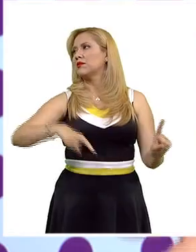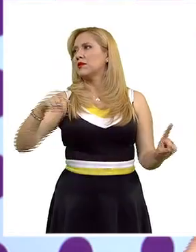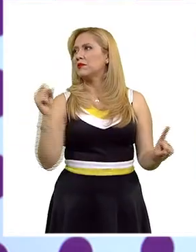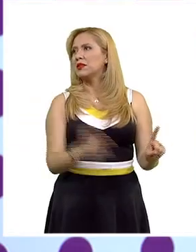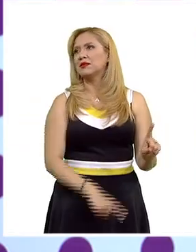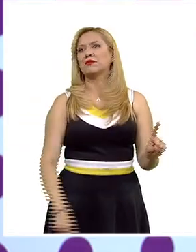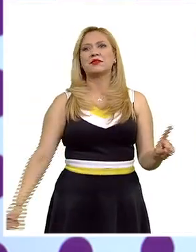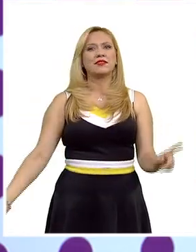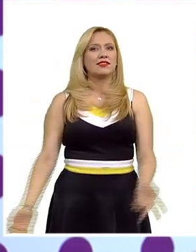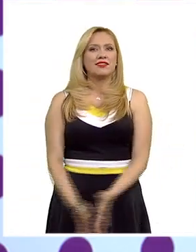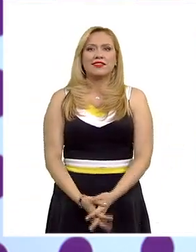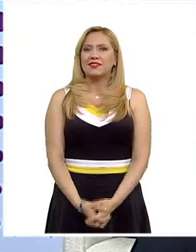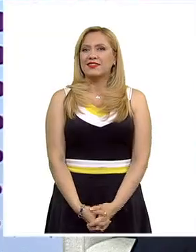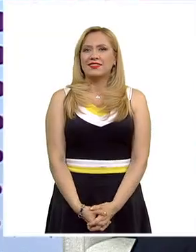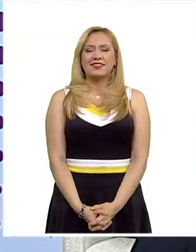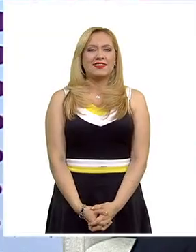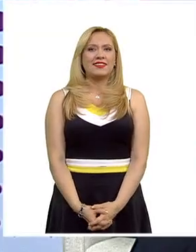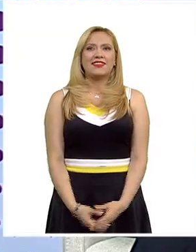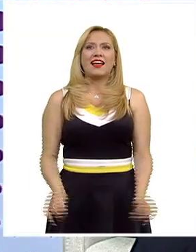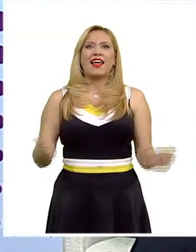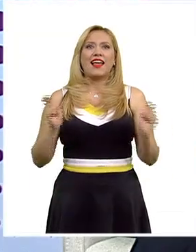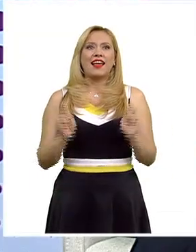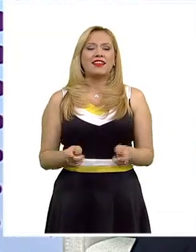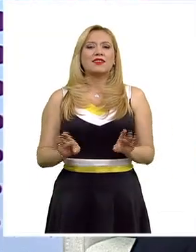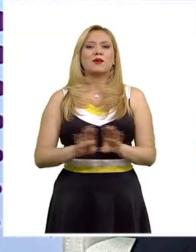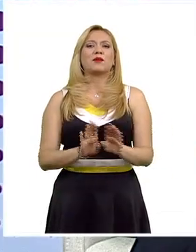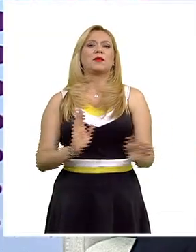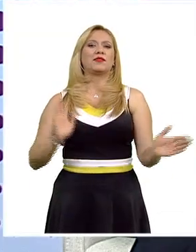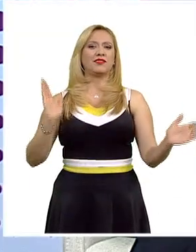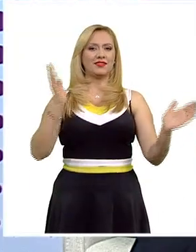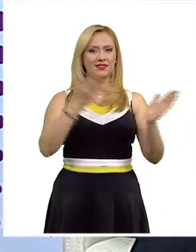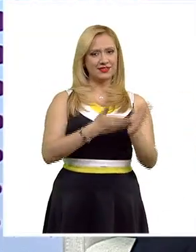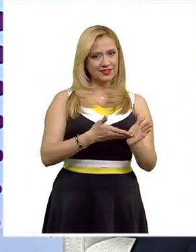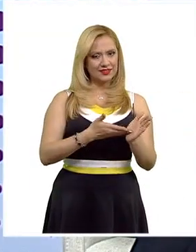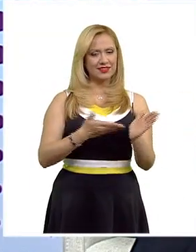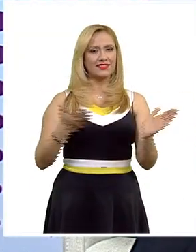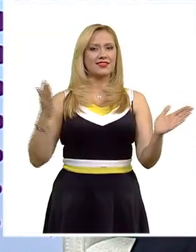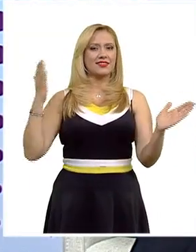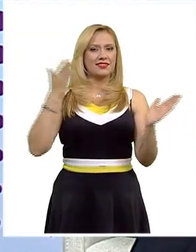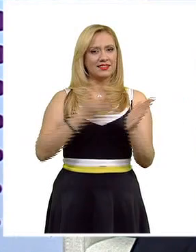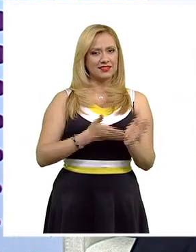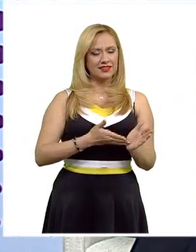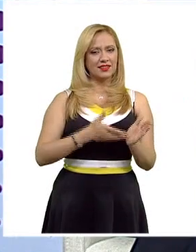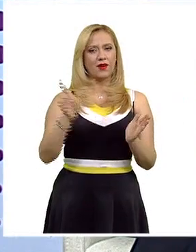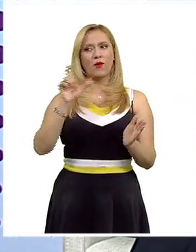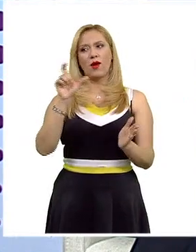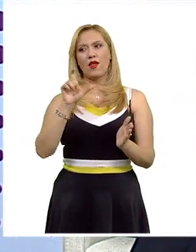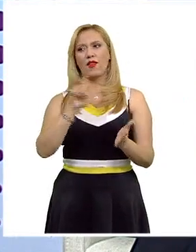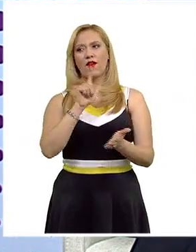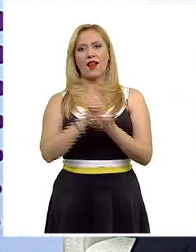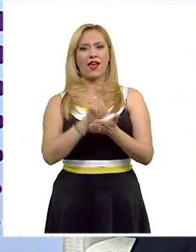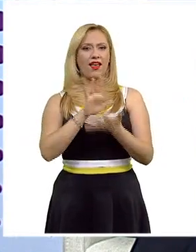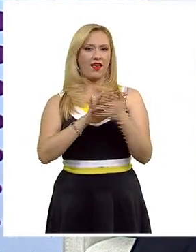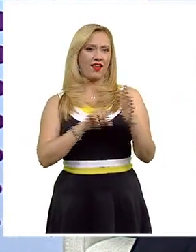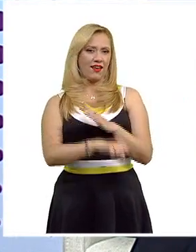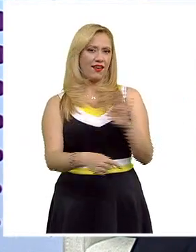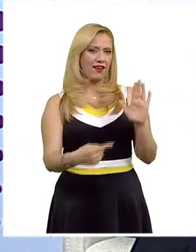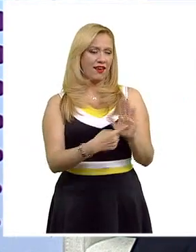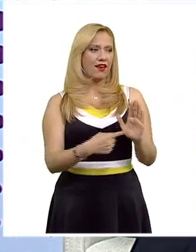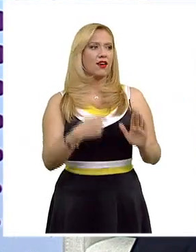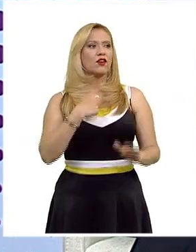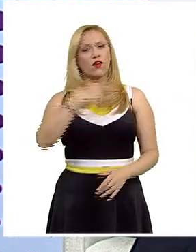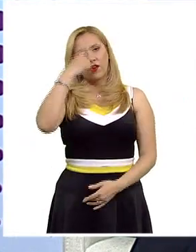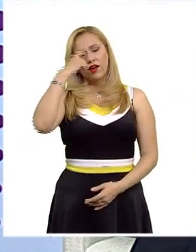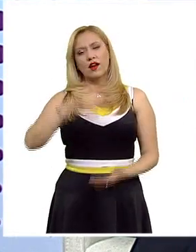tiene que ver o tiene una relación con el tipo de sanción de la que se habla en un código penal, pero me